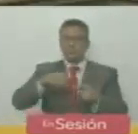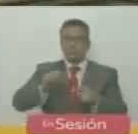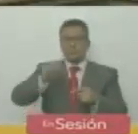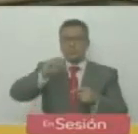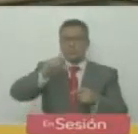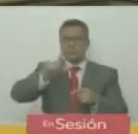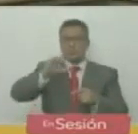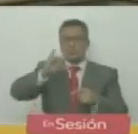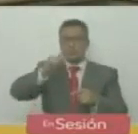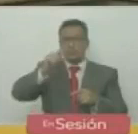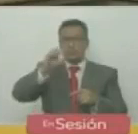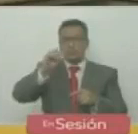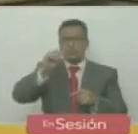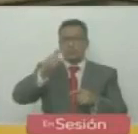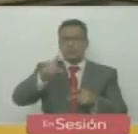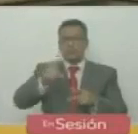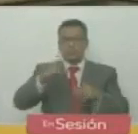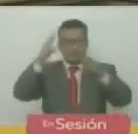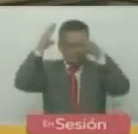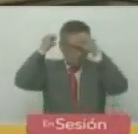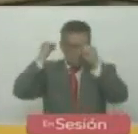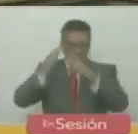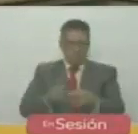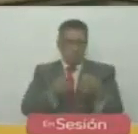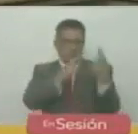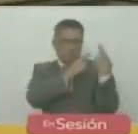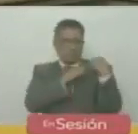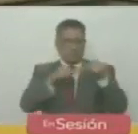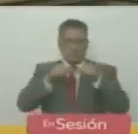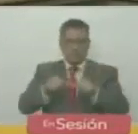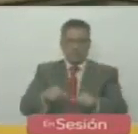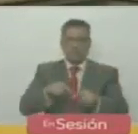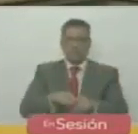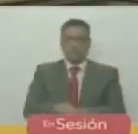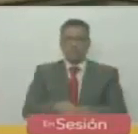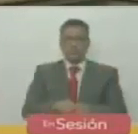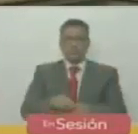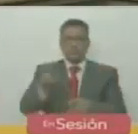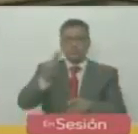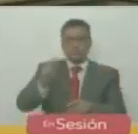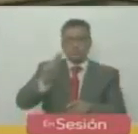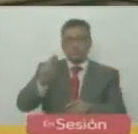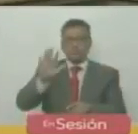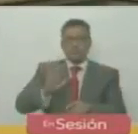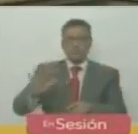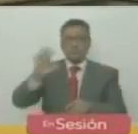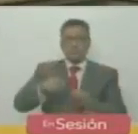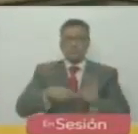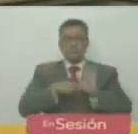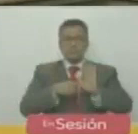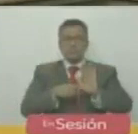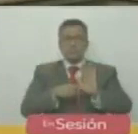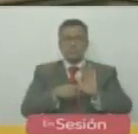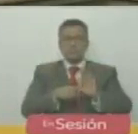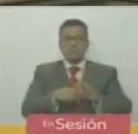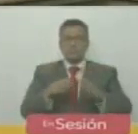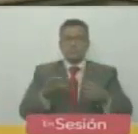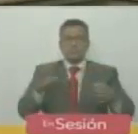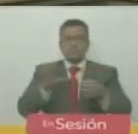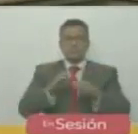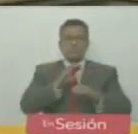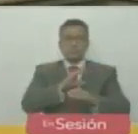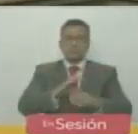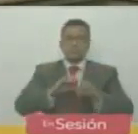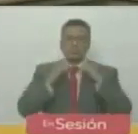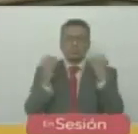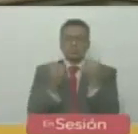Calixto Ortega Ríos como embajador representante permanente de la República Bolivariana de Venezuela ante la Organización